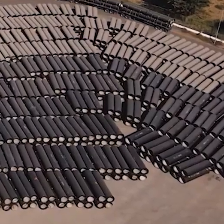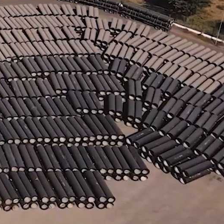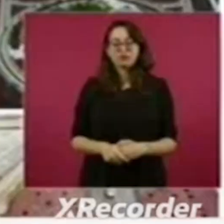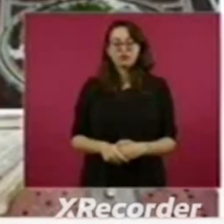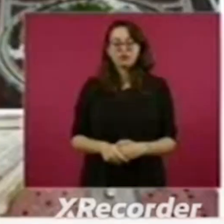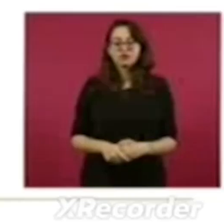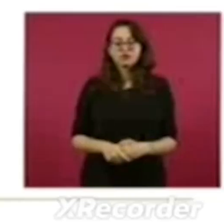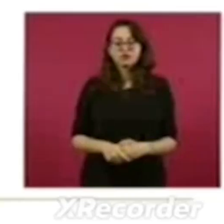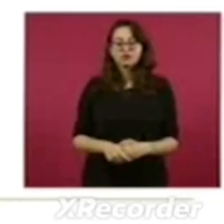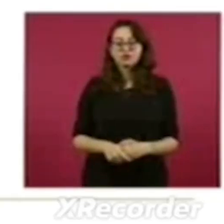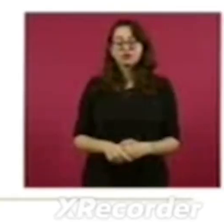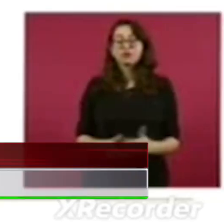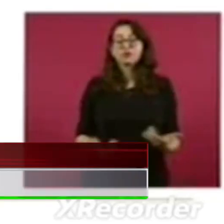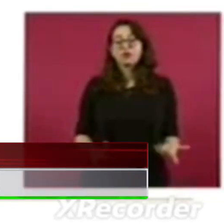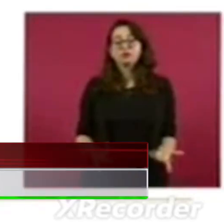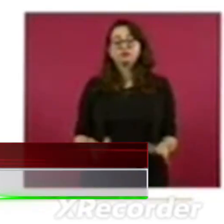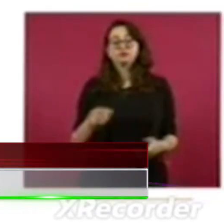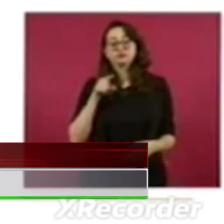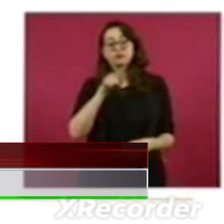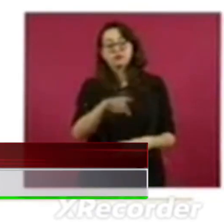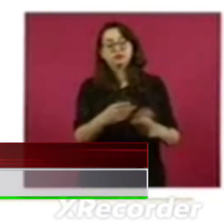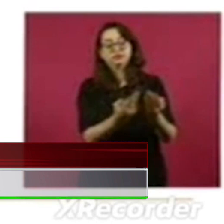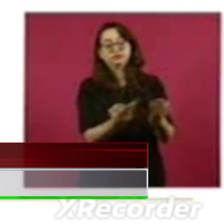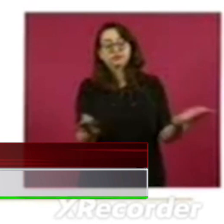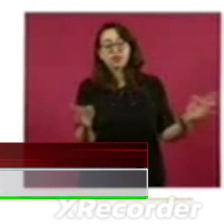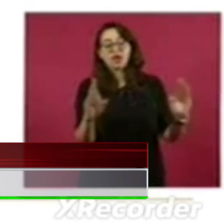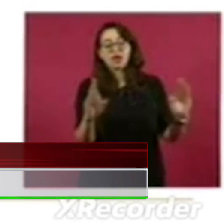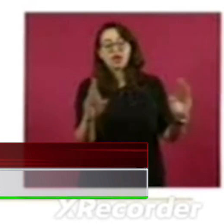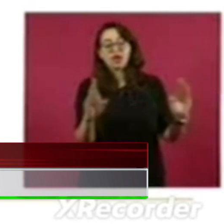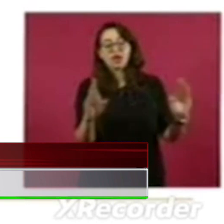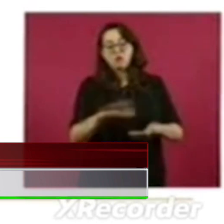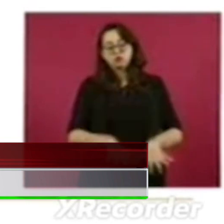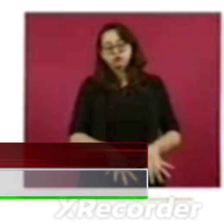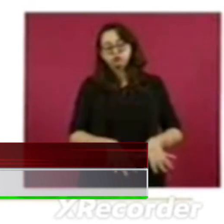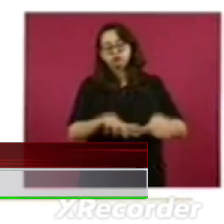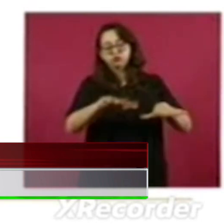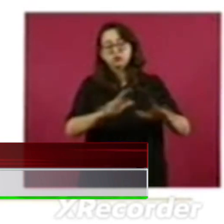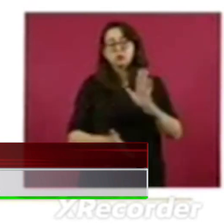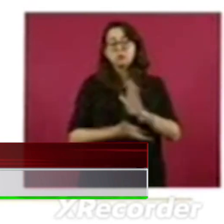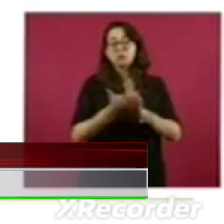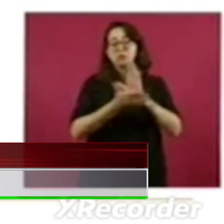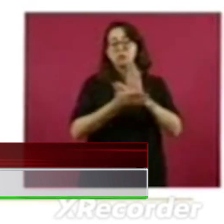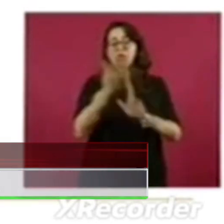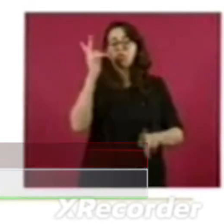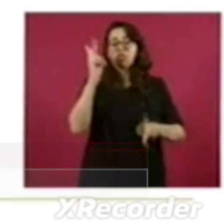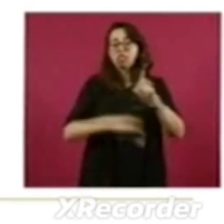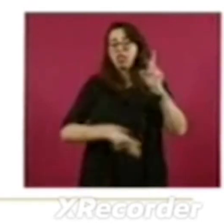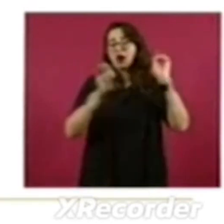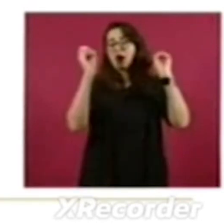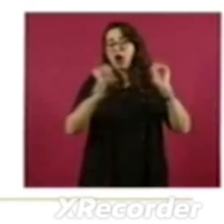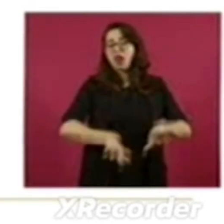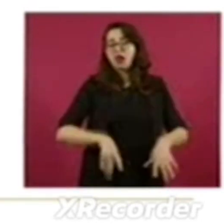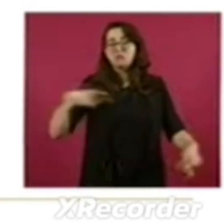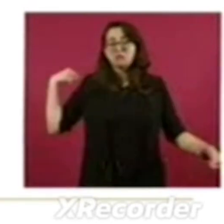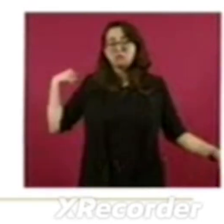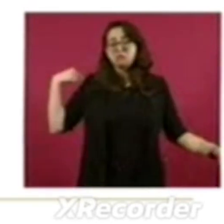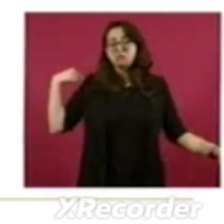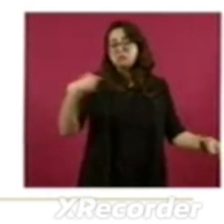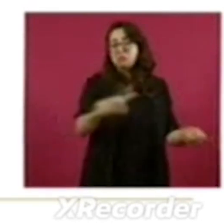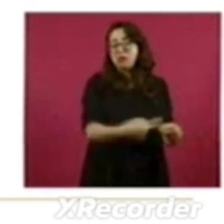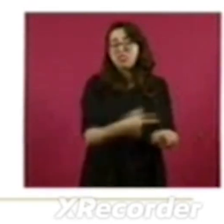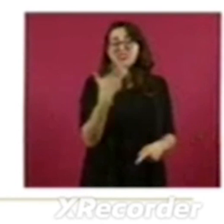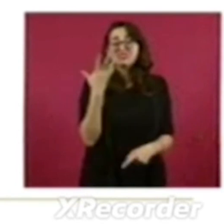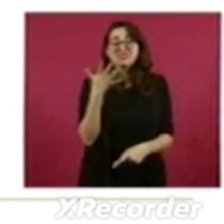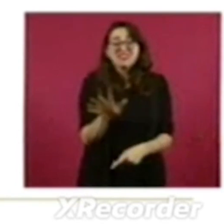Guadalajara. Estuvo abandonada su construcción por más de 10 años. El presidente López